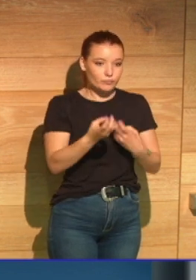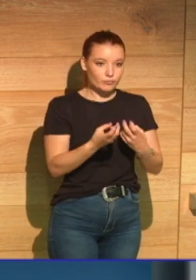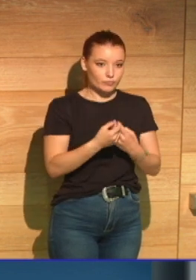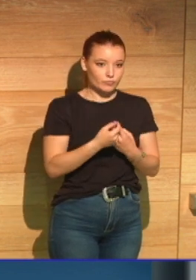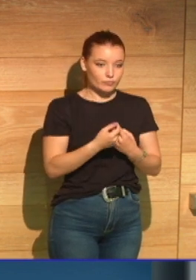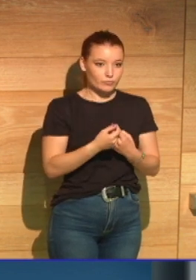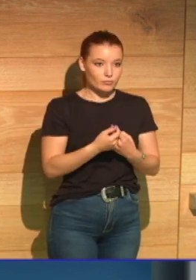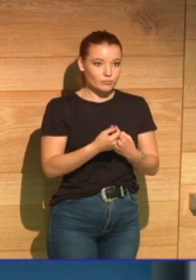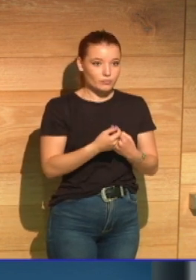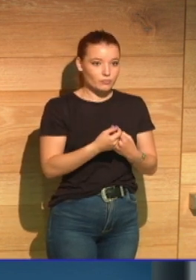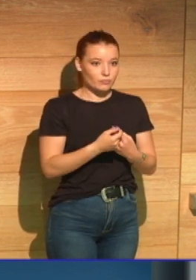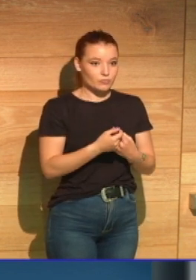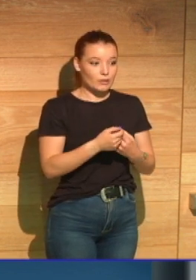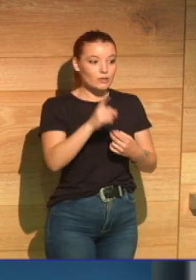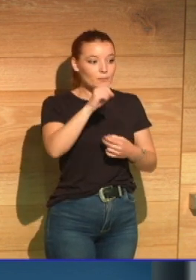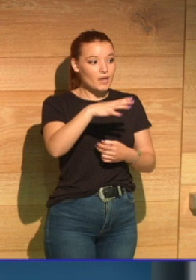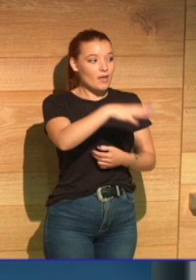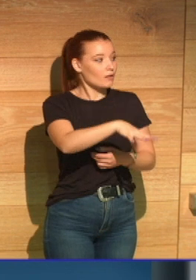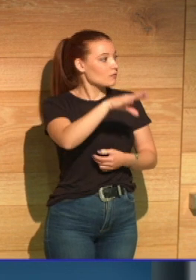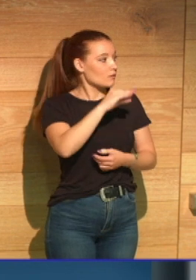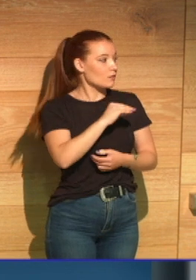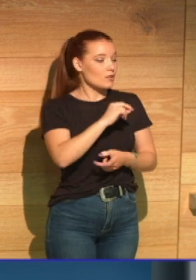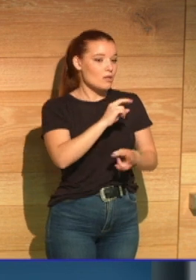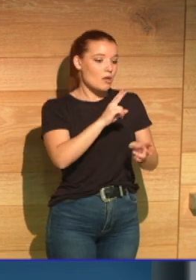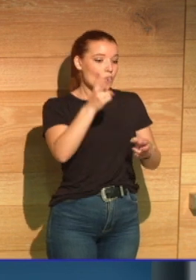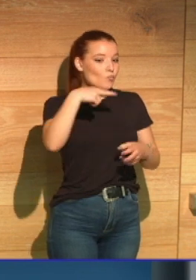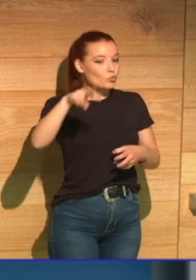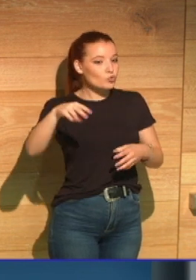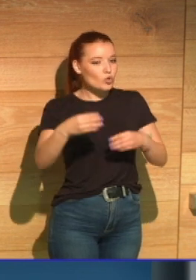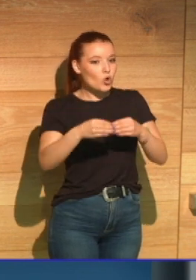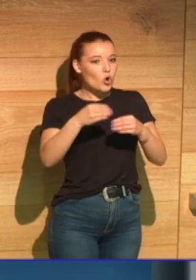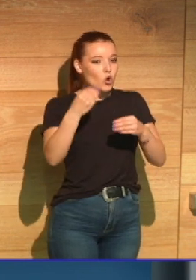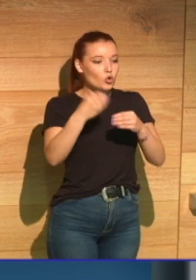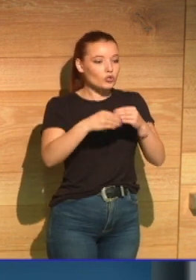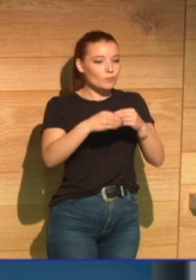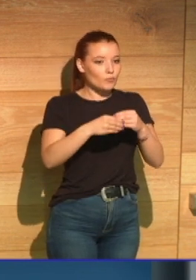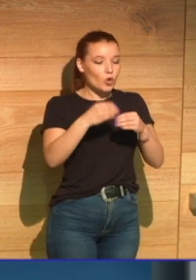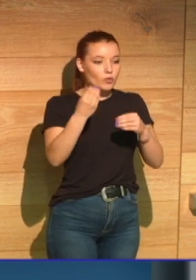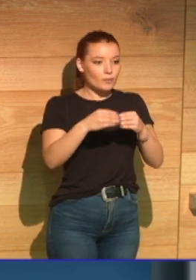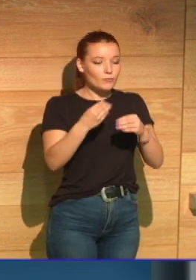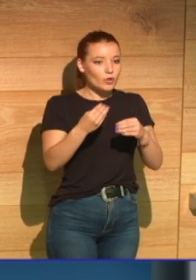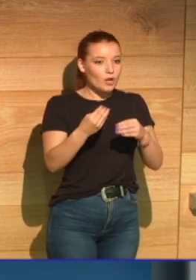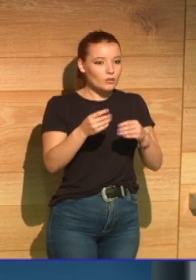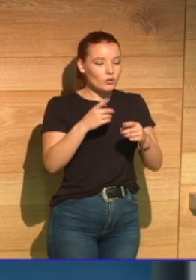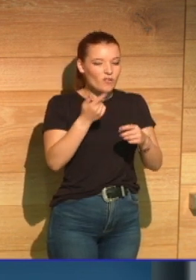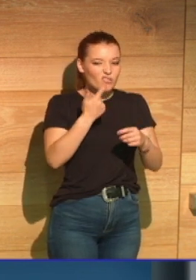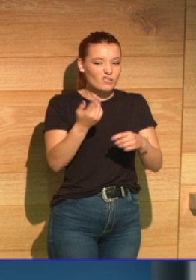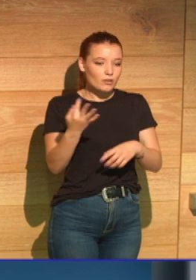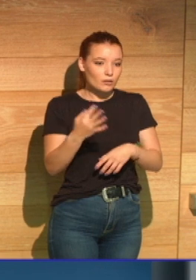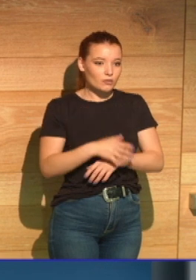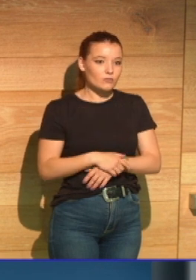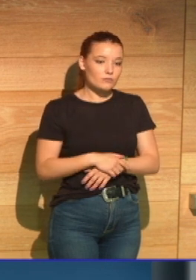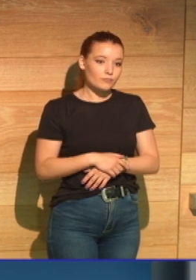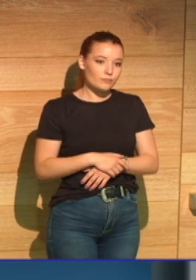contemporáneos, y entender a qué se refiere cuando habla del museo contemporáneo en este sentido del tiempo, de la cultura, de la mezcla, de lo líquido, como decía un poco